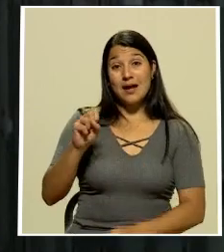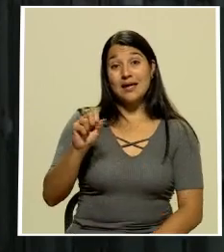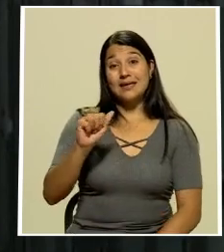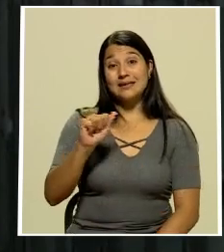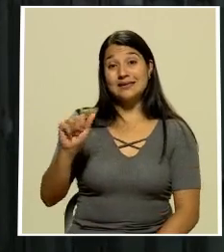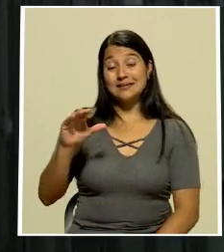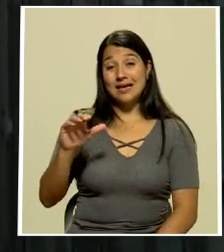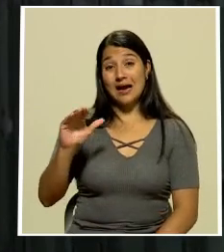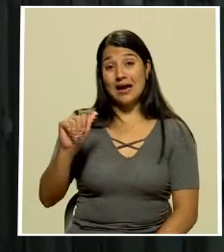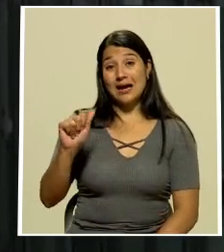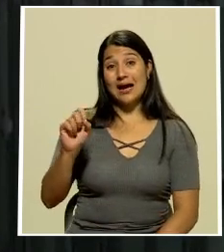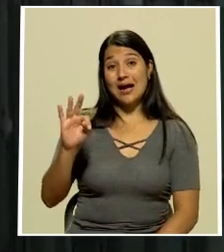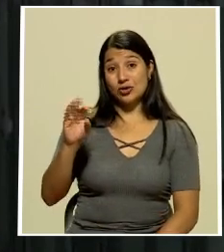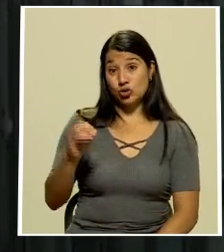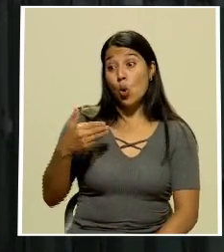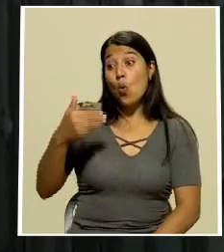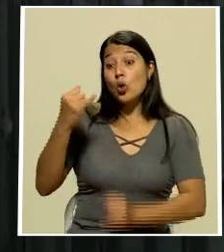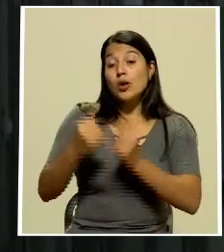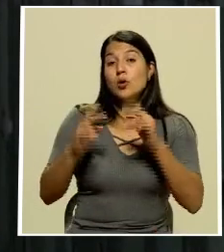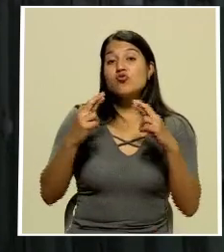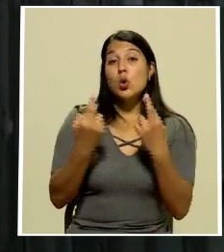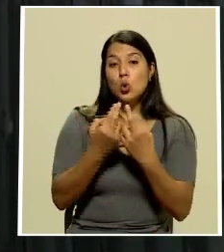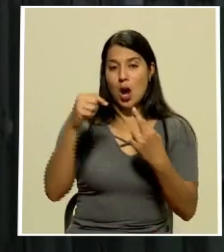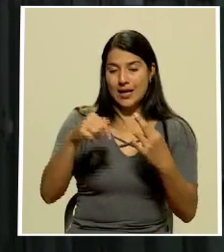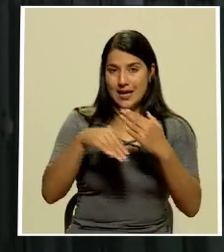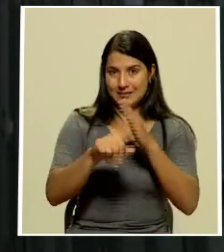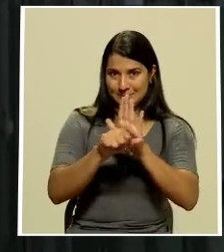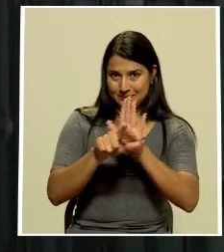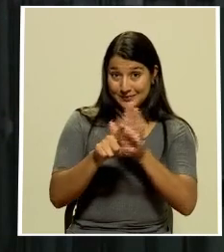Comisión de Asuntos Hacendarios acá en la Asamblea Legislativa, y él nos explicó un poco qué es lo que